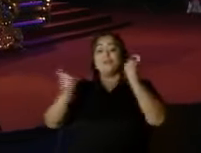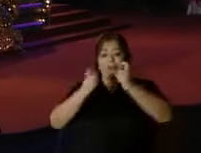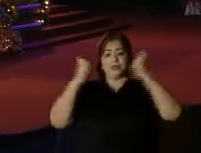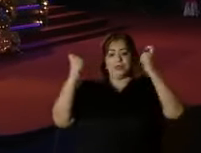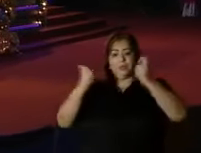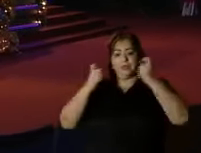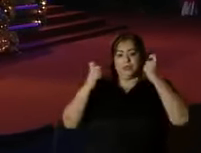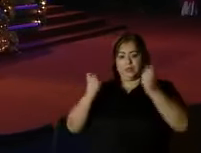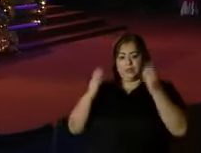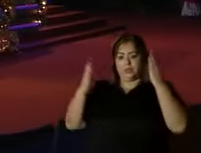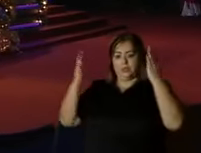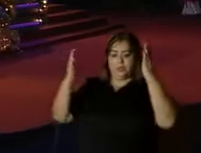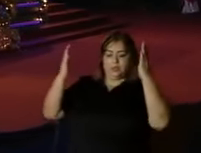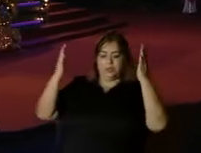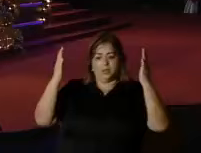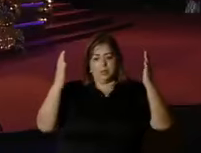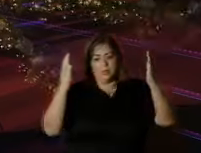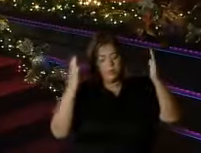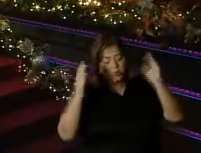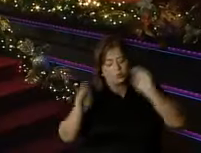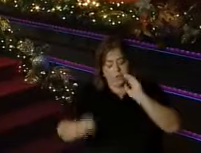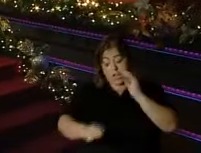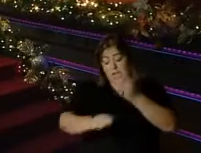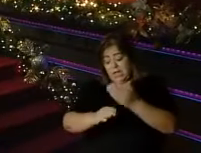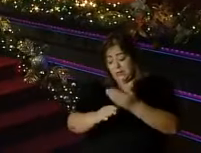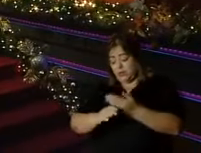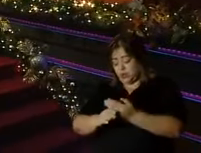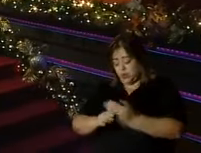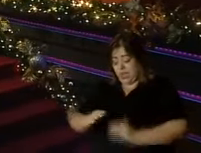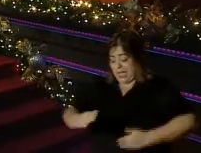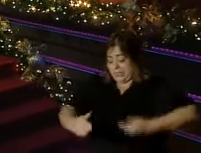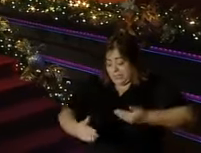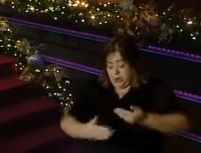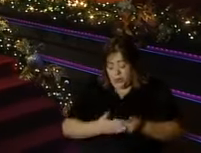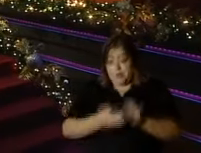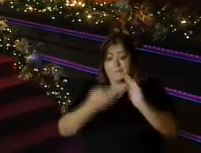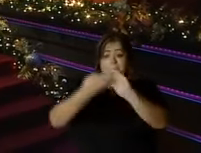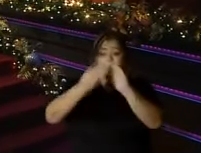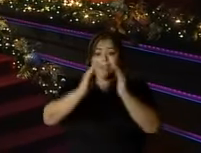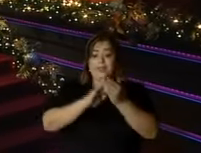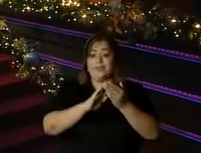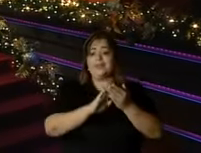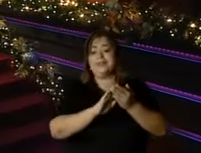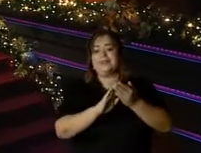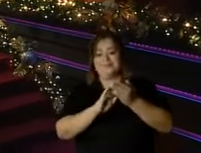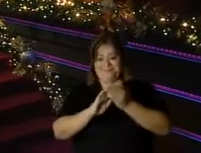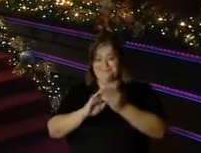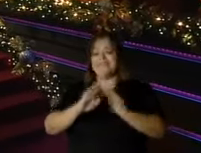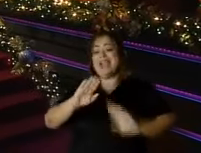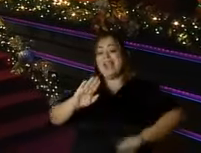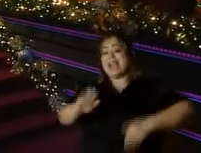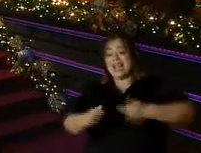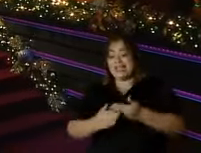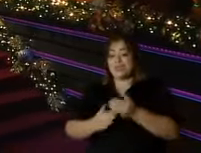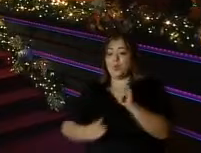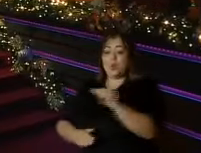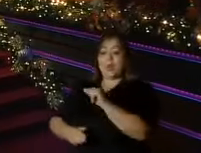que cuando el niño nació allá en Belén, nació la paz de la tierra.